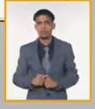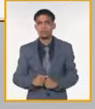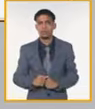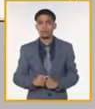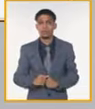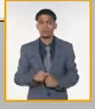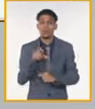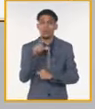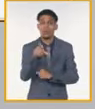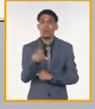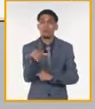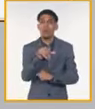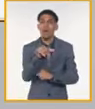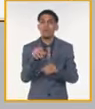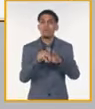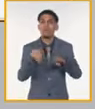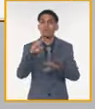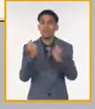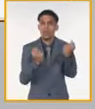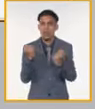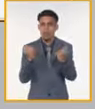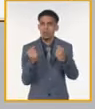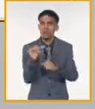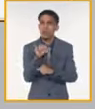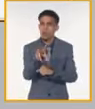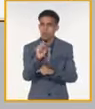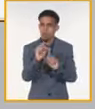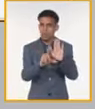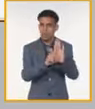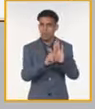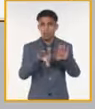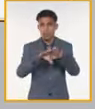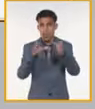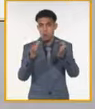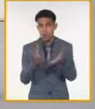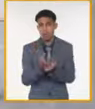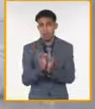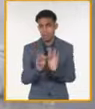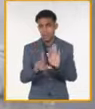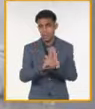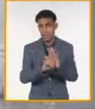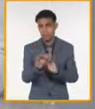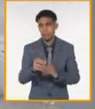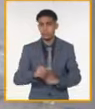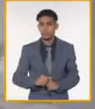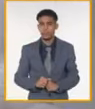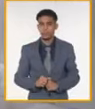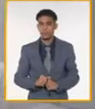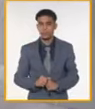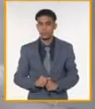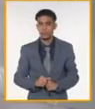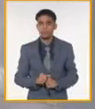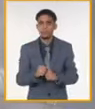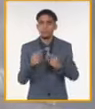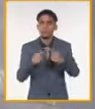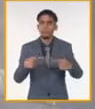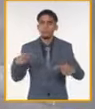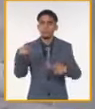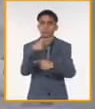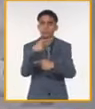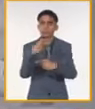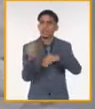una última también del mitrans es la salieron todos en el cuerpo legal ahora las principales